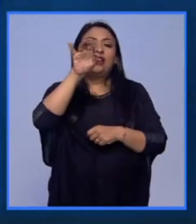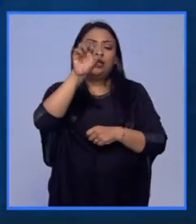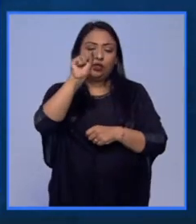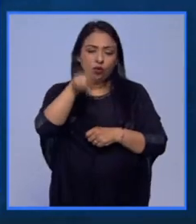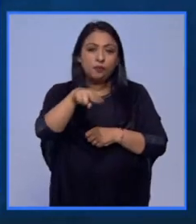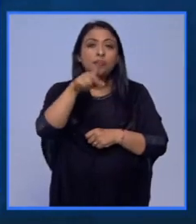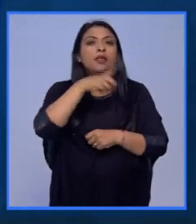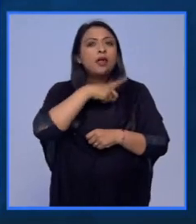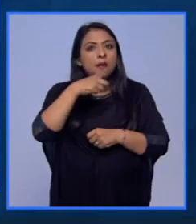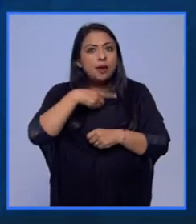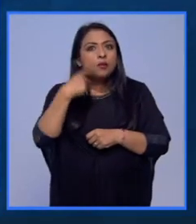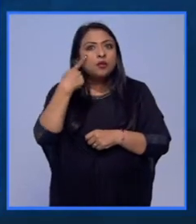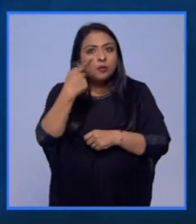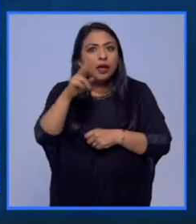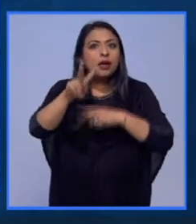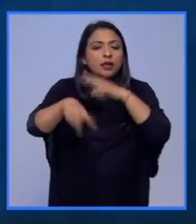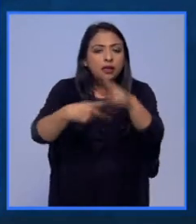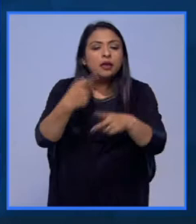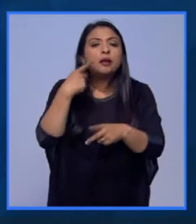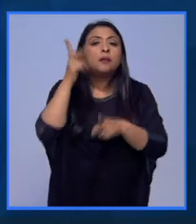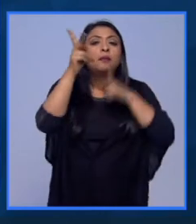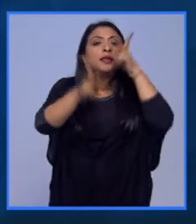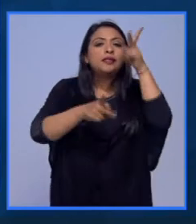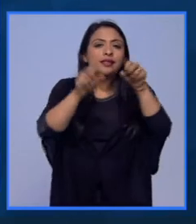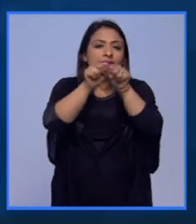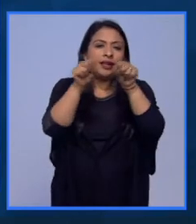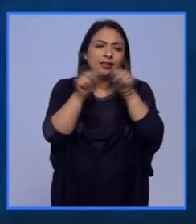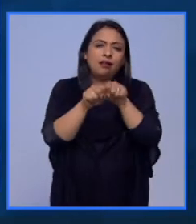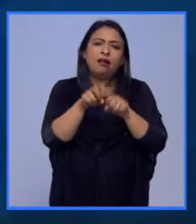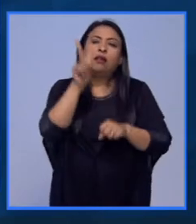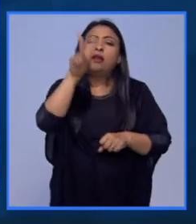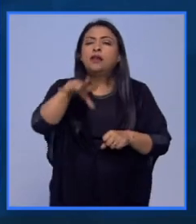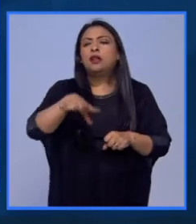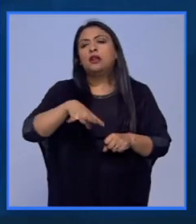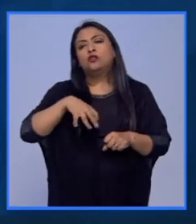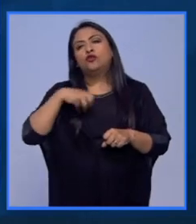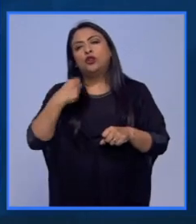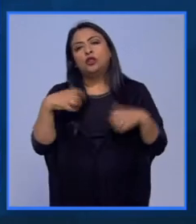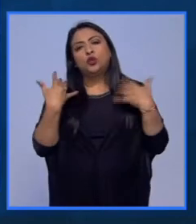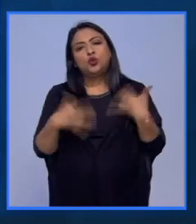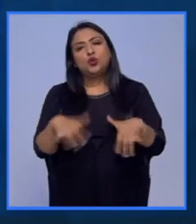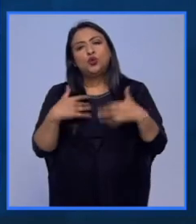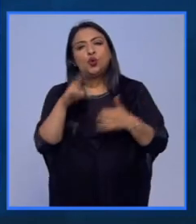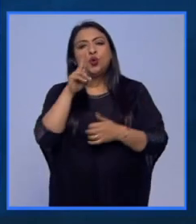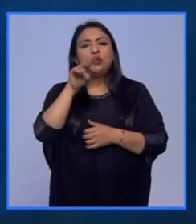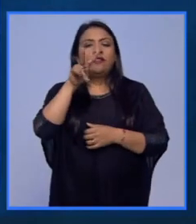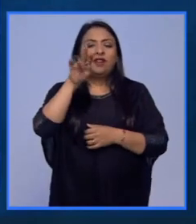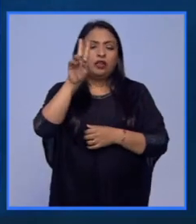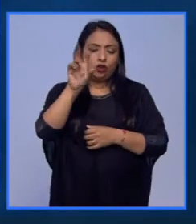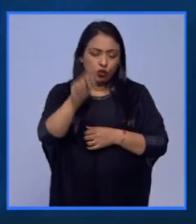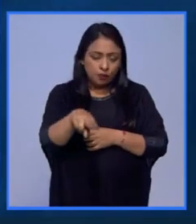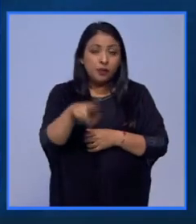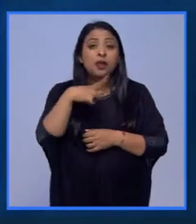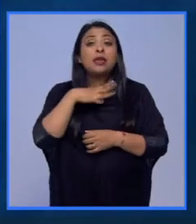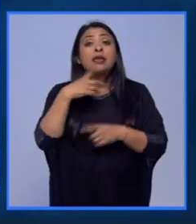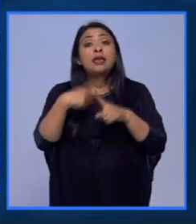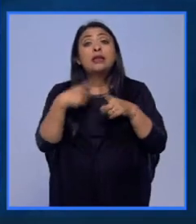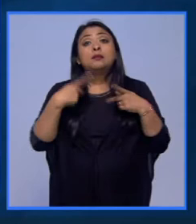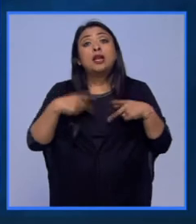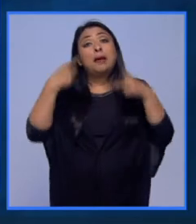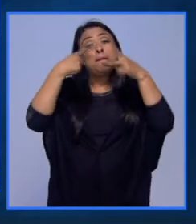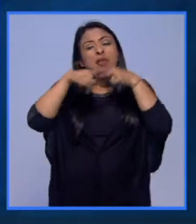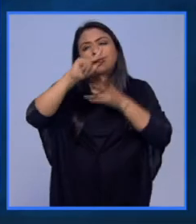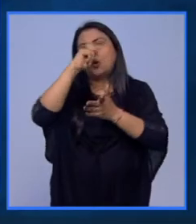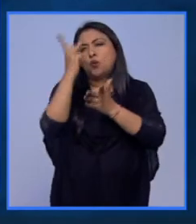sí. Hay que darse una vuelta y visitar esta sala. Un esfuerzo grande que ha hecho consagrada a las matemáticas. Y quienes iniciaron este